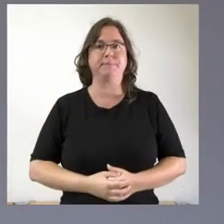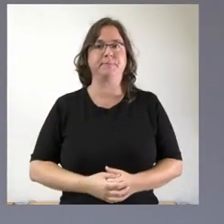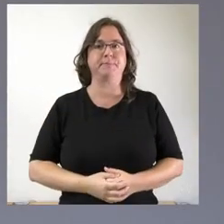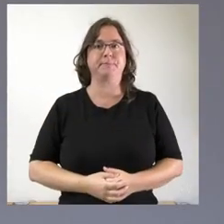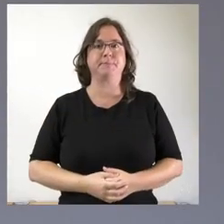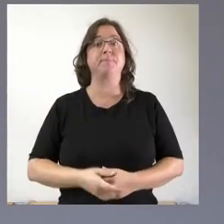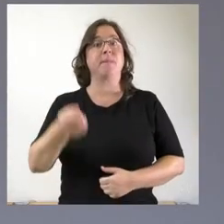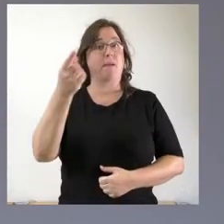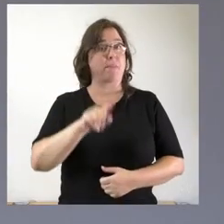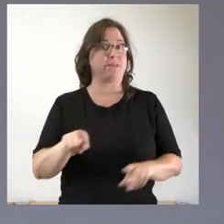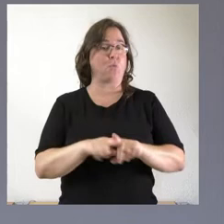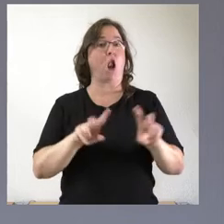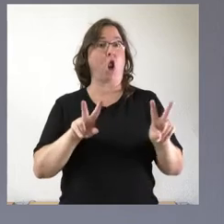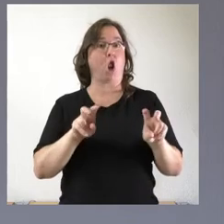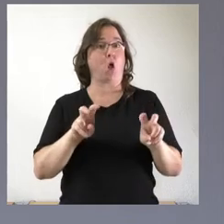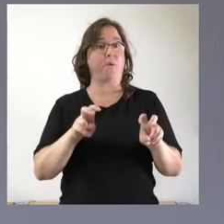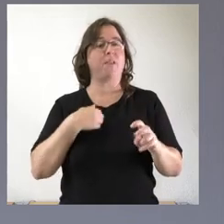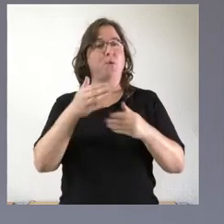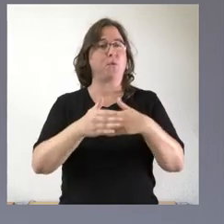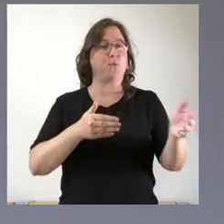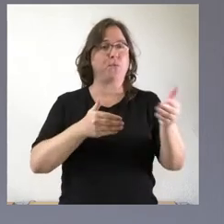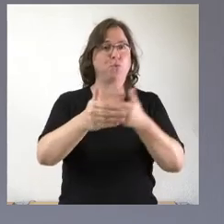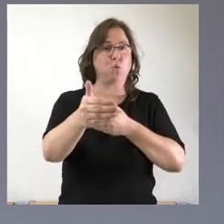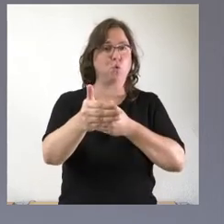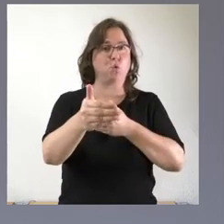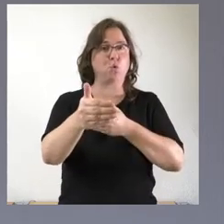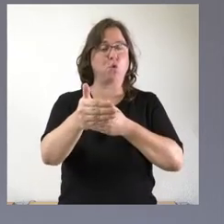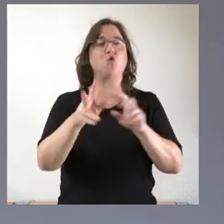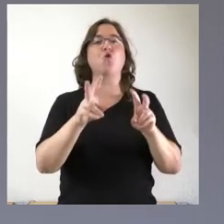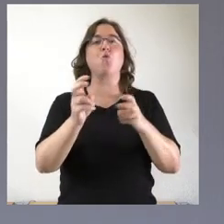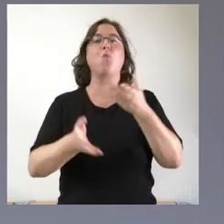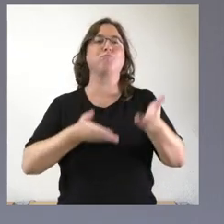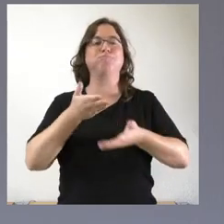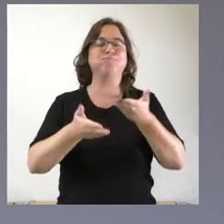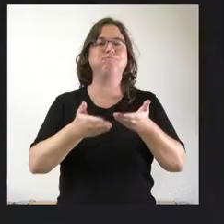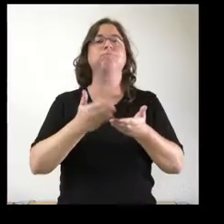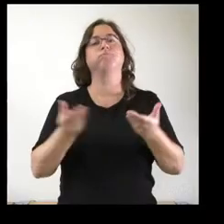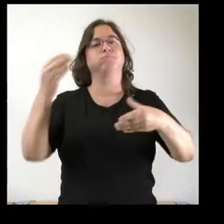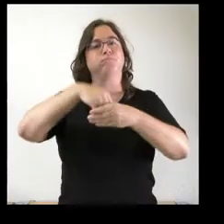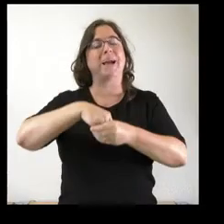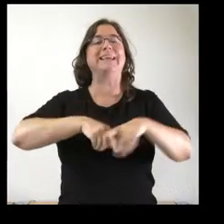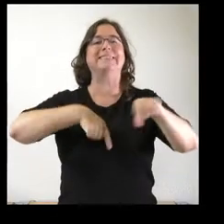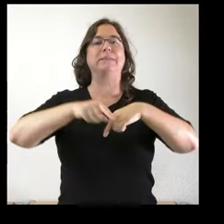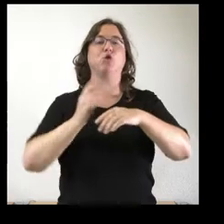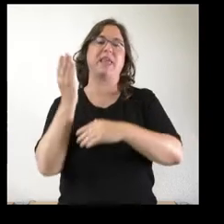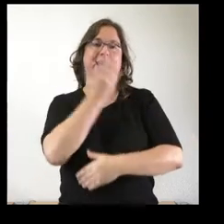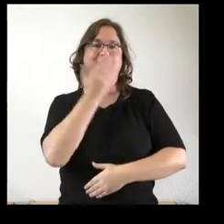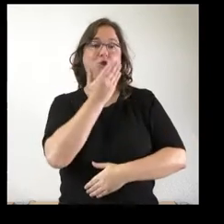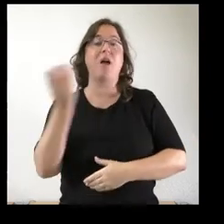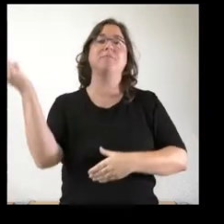También, y como novedad en este futuro nuevas concesiones, se integrará el transporte escolar en el